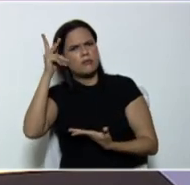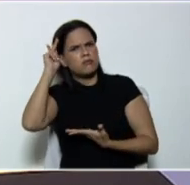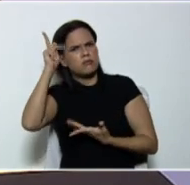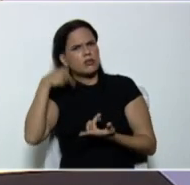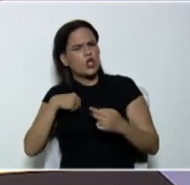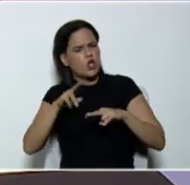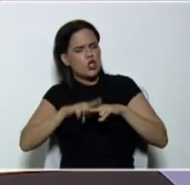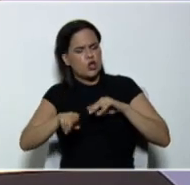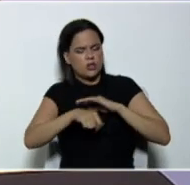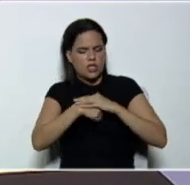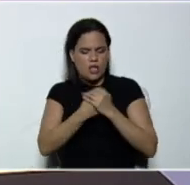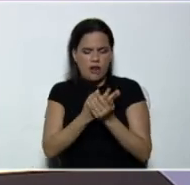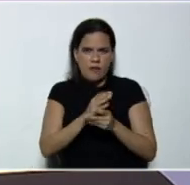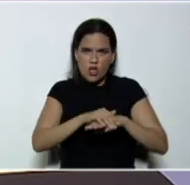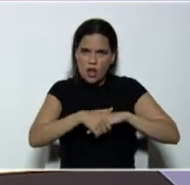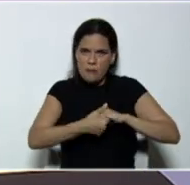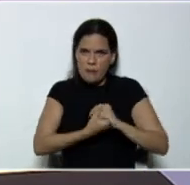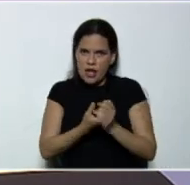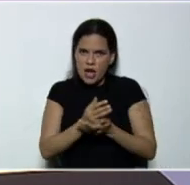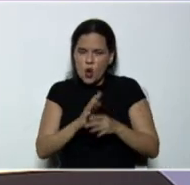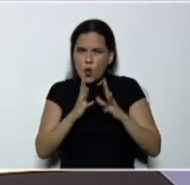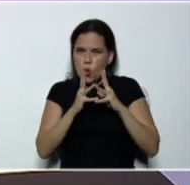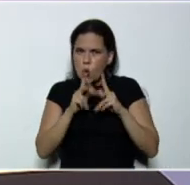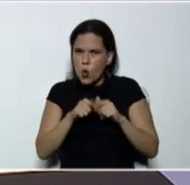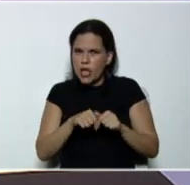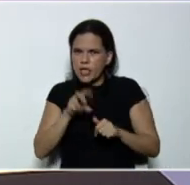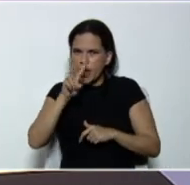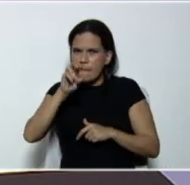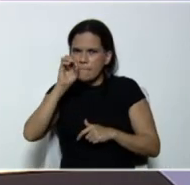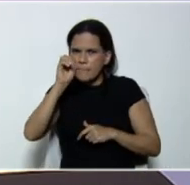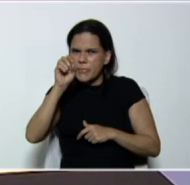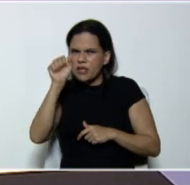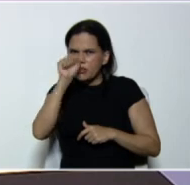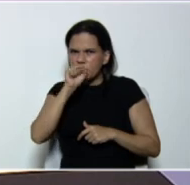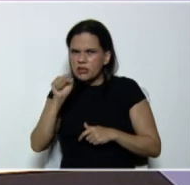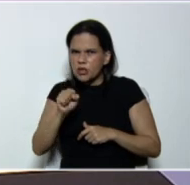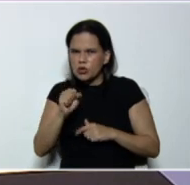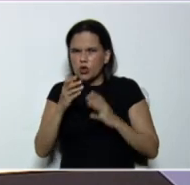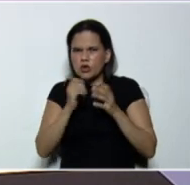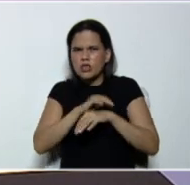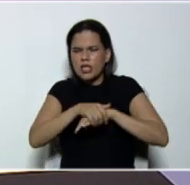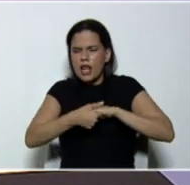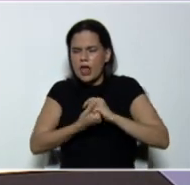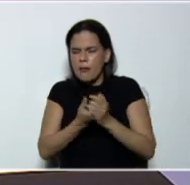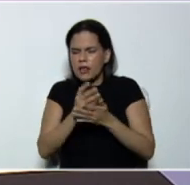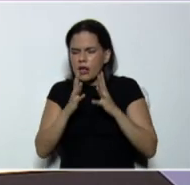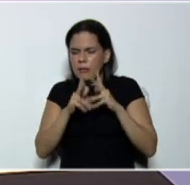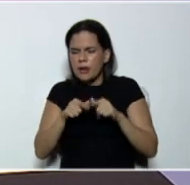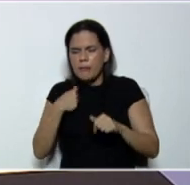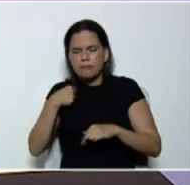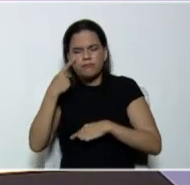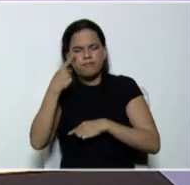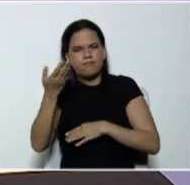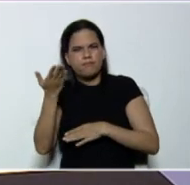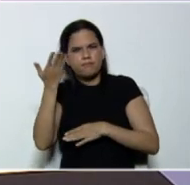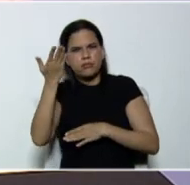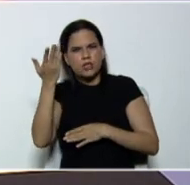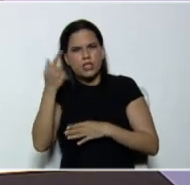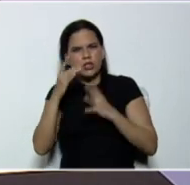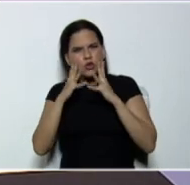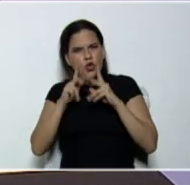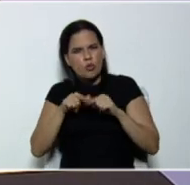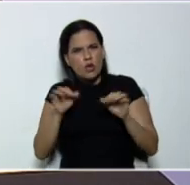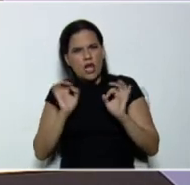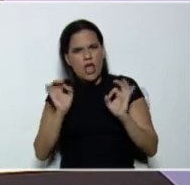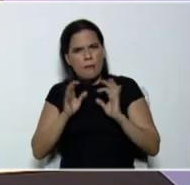cuando se están lavando las manos cuentan 20 segundos cuando se están lavando las manos? Imagínate lo importante que son los números que solamente lavándonos las manos